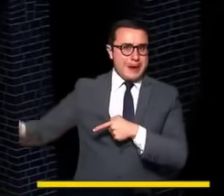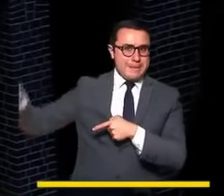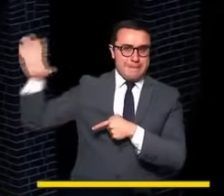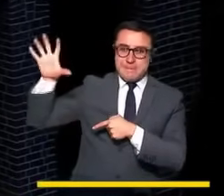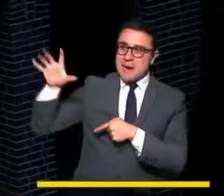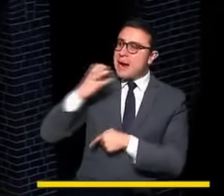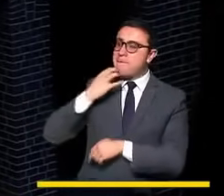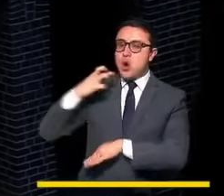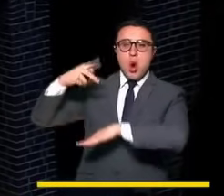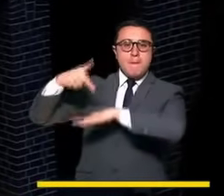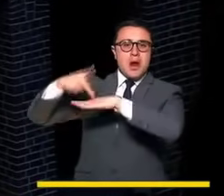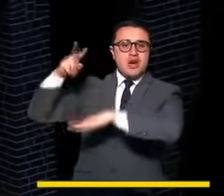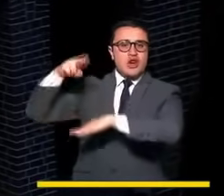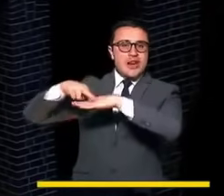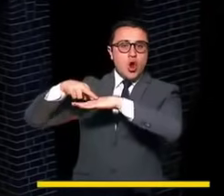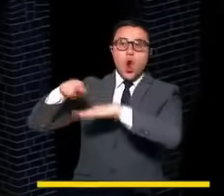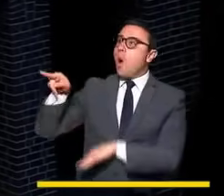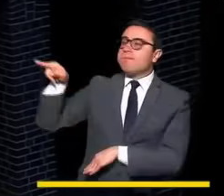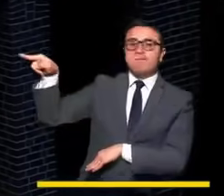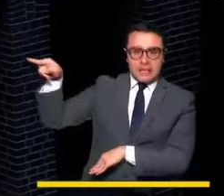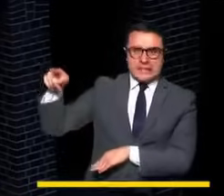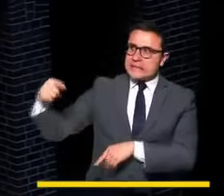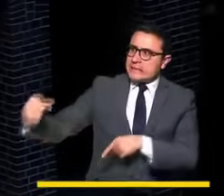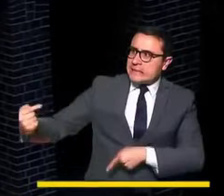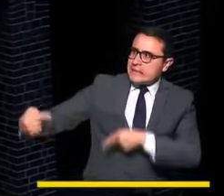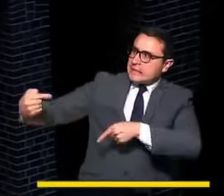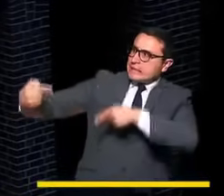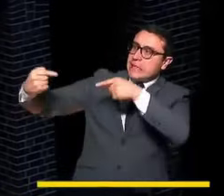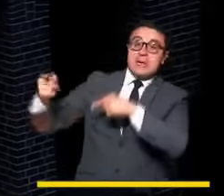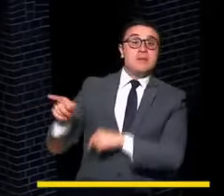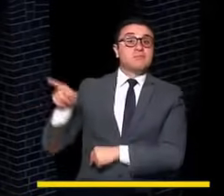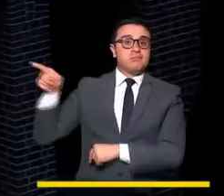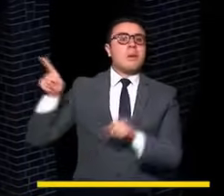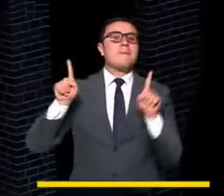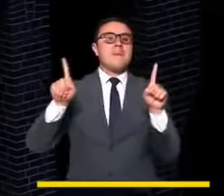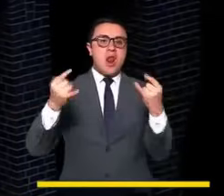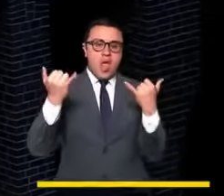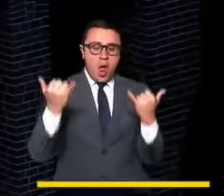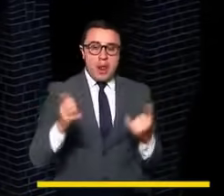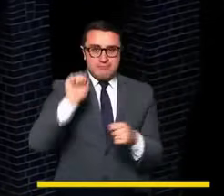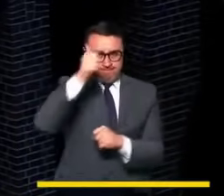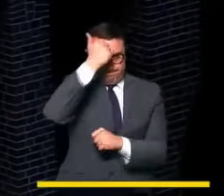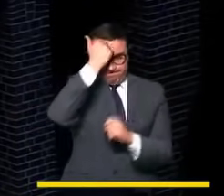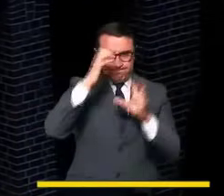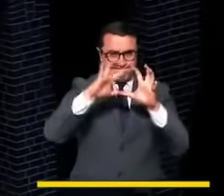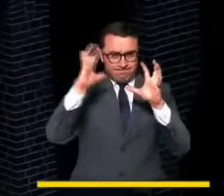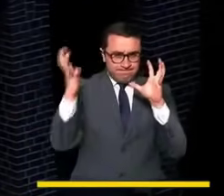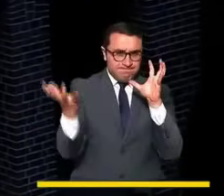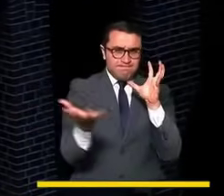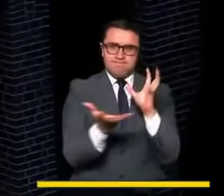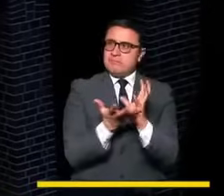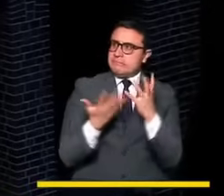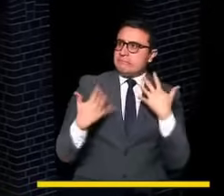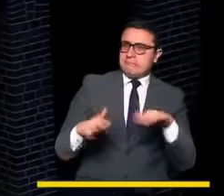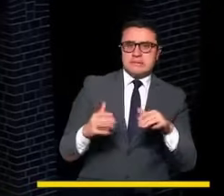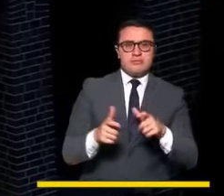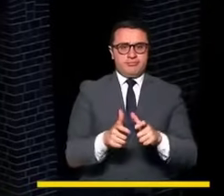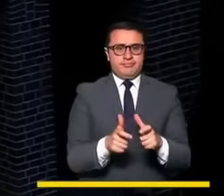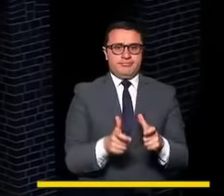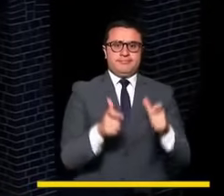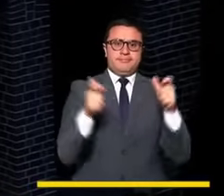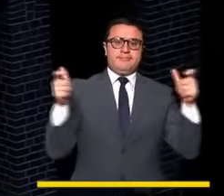con Puerto Rico, pero este es uno de los mejores del mundo, el crecimiento del turismo extranjero en Colombia,